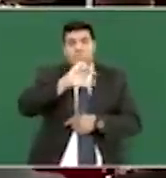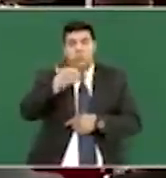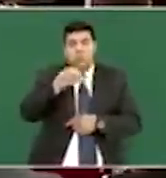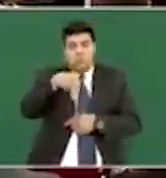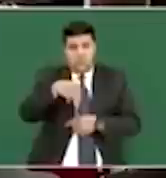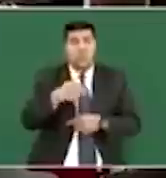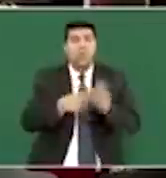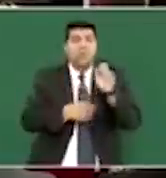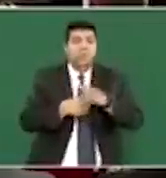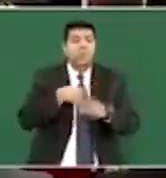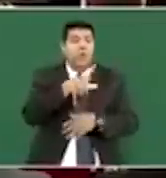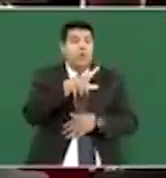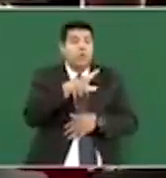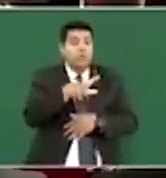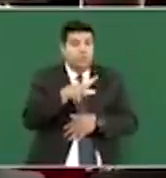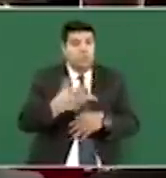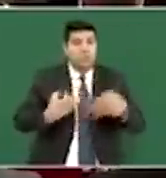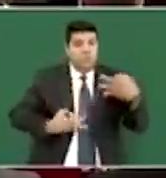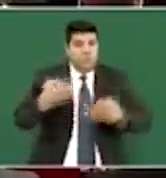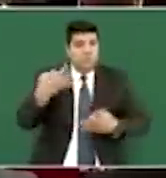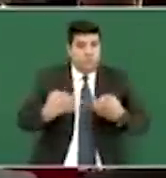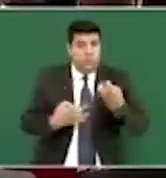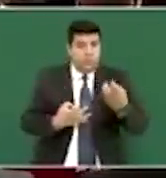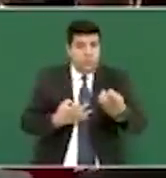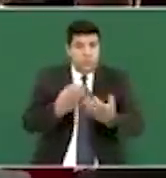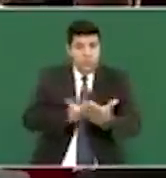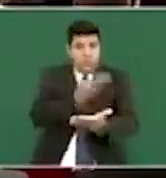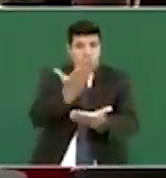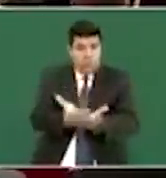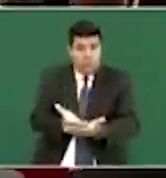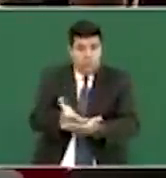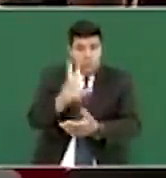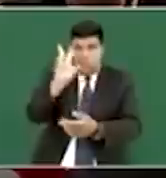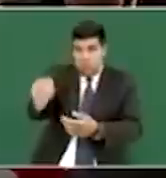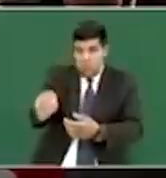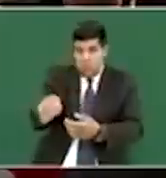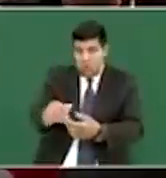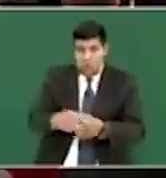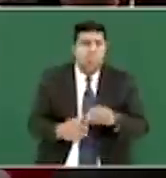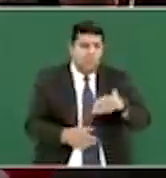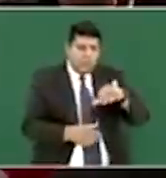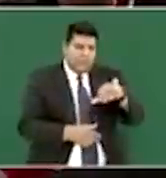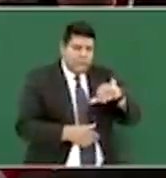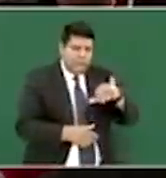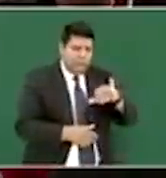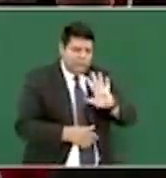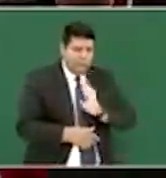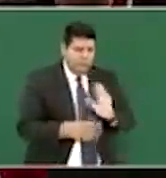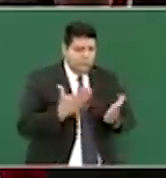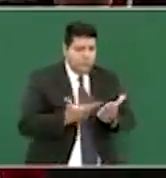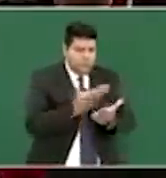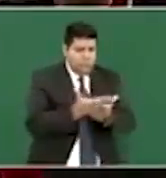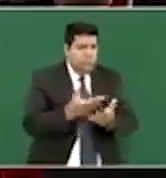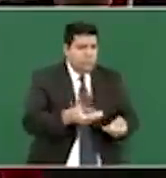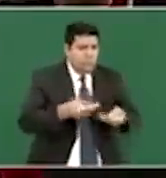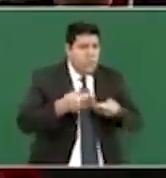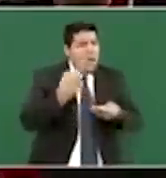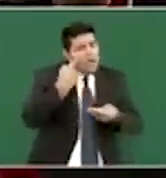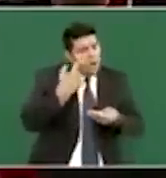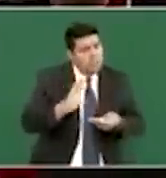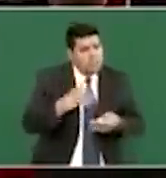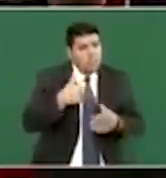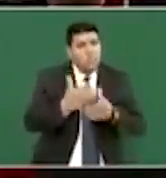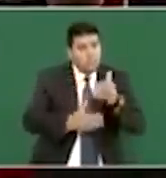18 magistrados anticorrupción, ¿usted no la va a atender? No, sí, estamos buscando la forma de